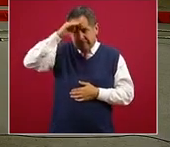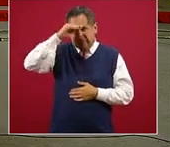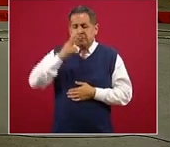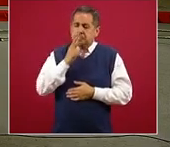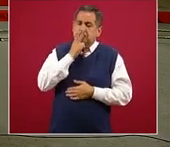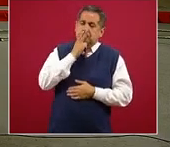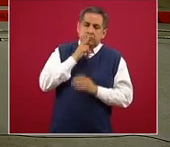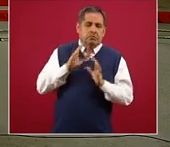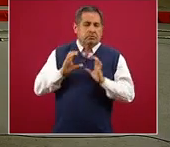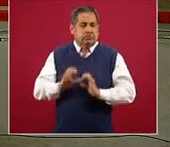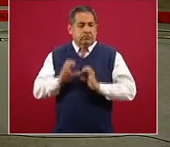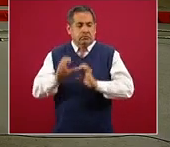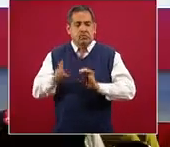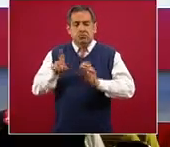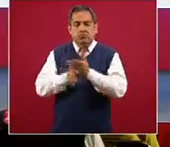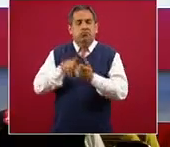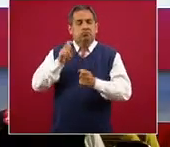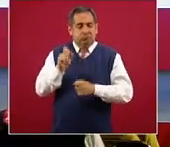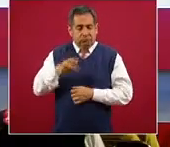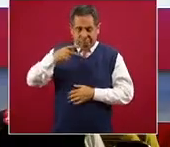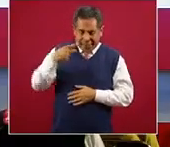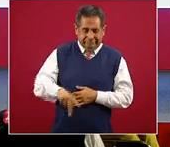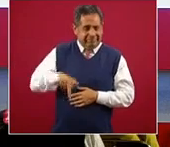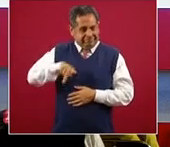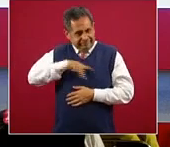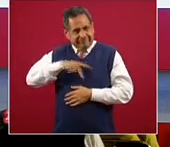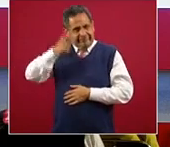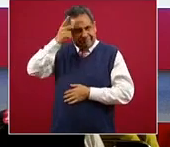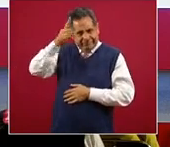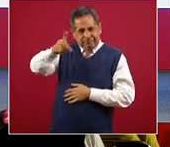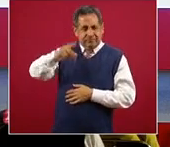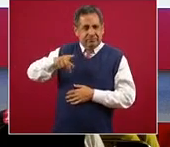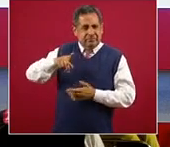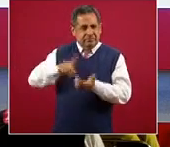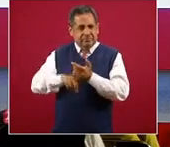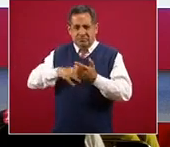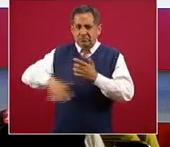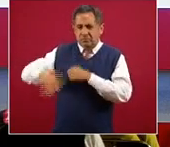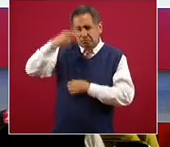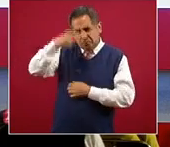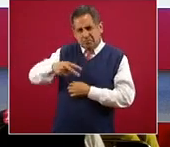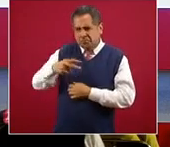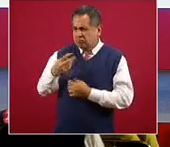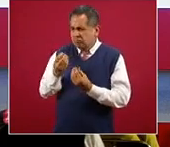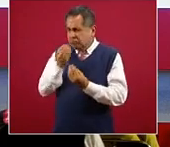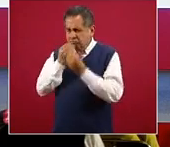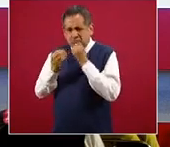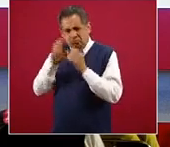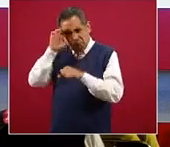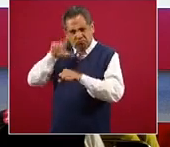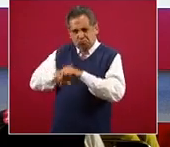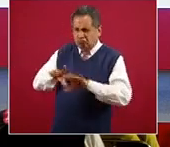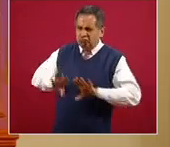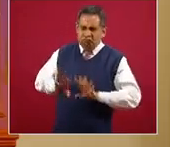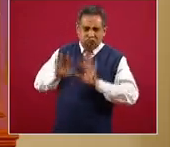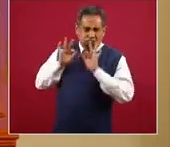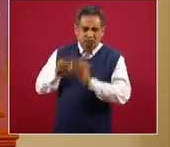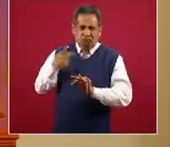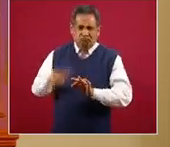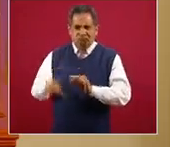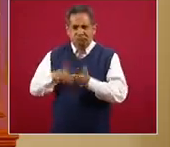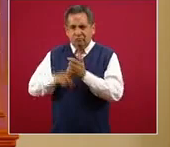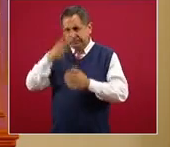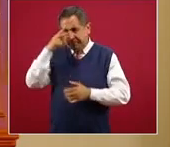apreciar hoy como parte de una revalorización de la alimentación culturalmente apropiada